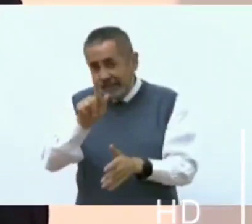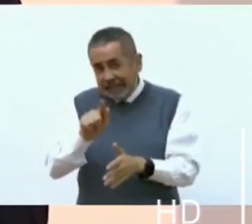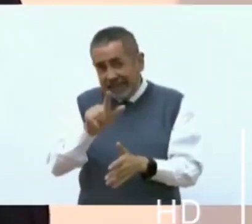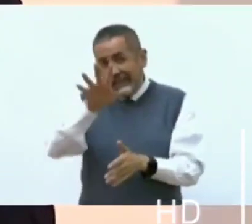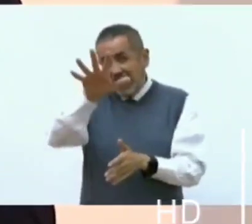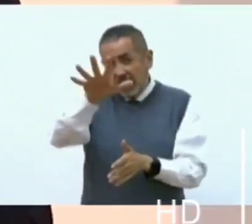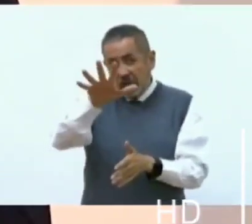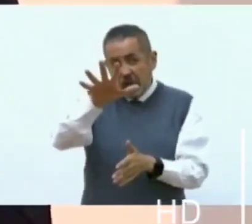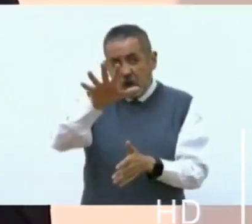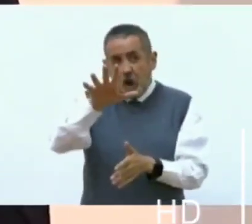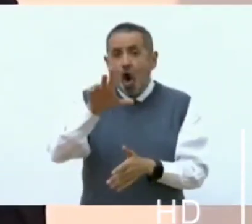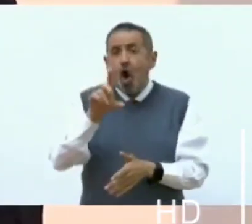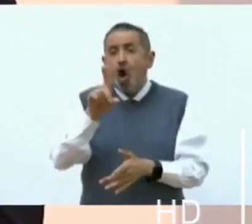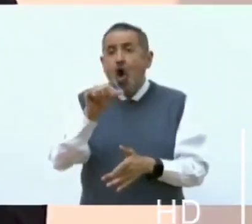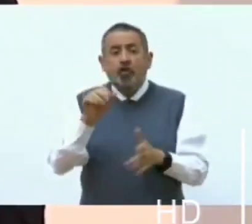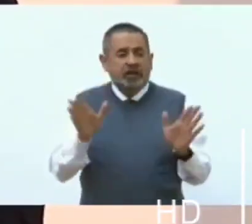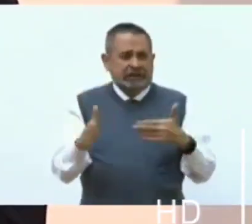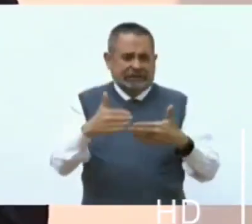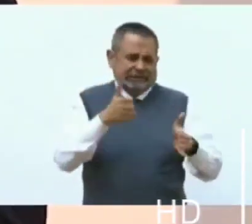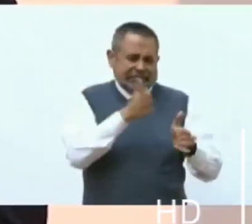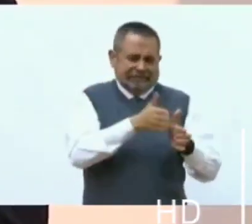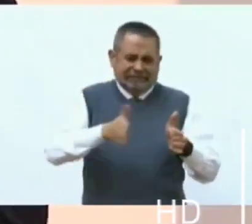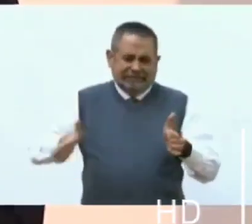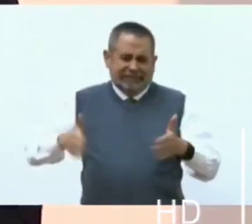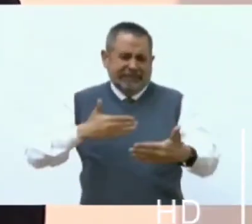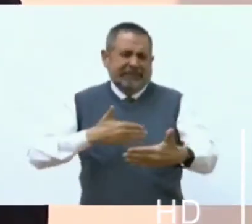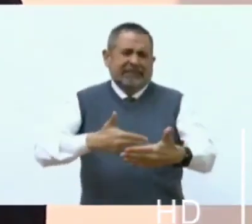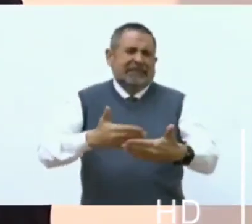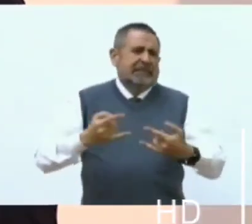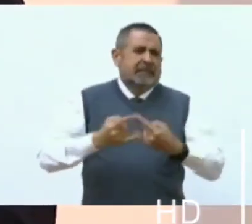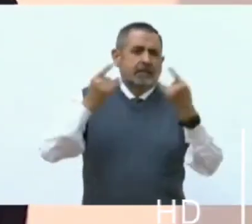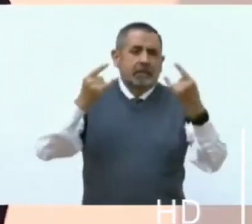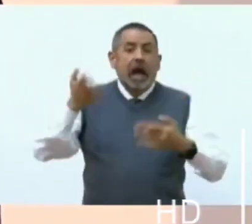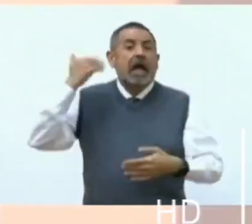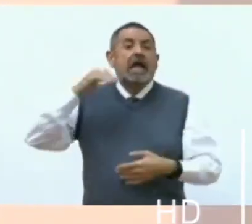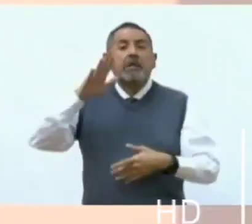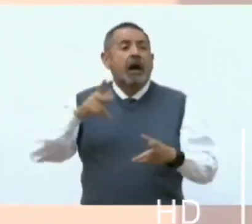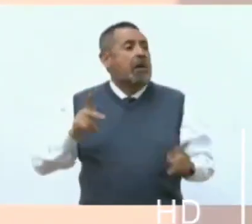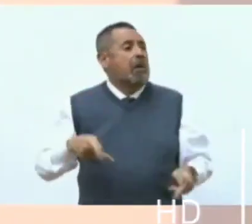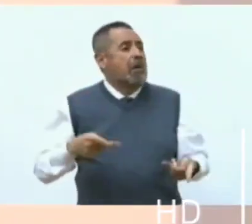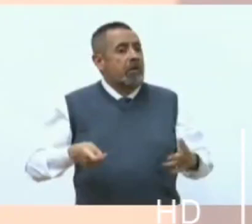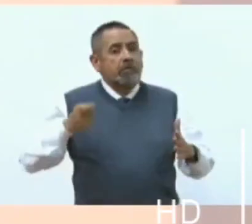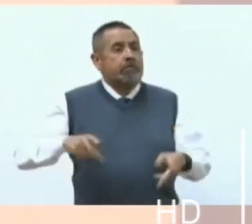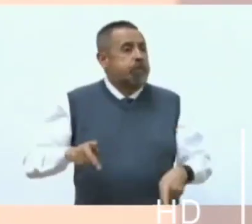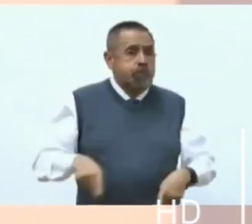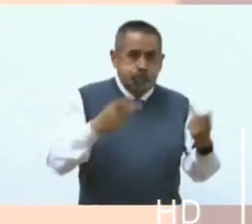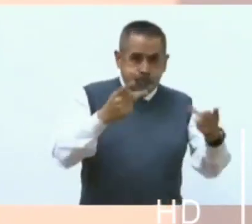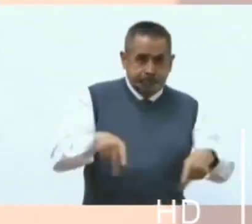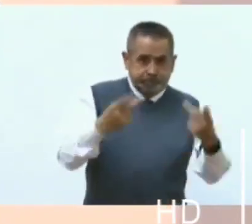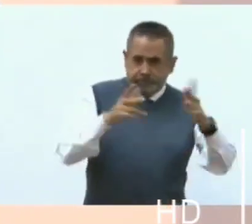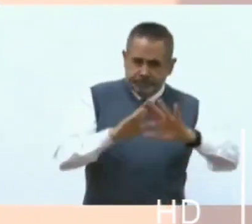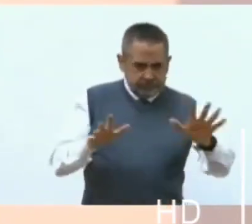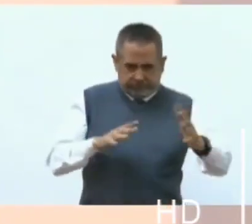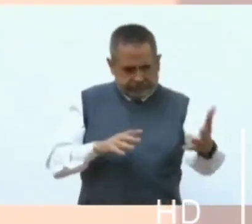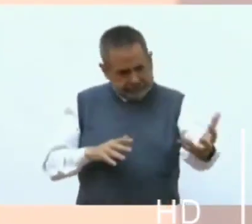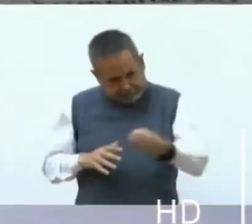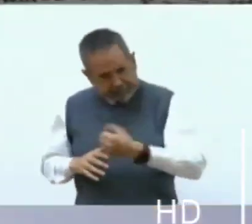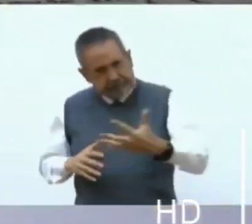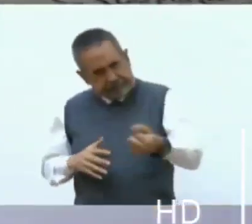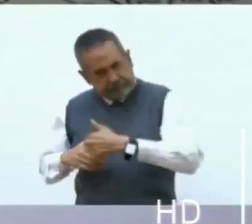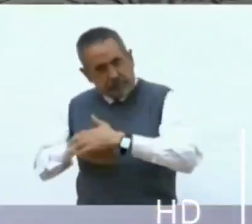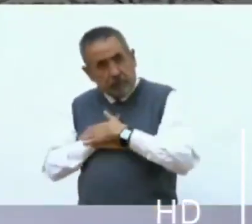75 lotes de documentos históricos que se querían subastar y la repatriación de